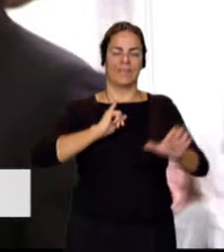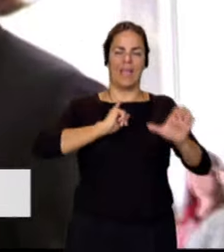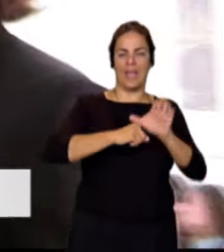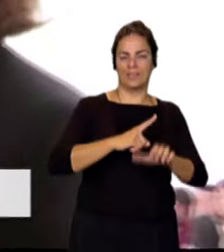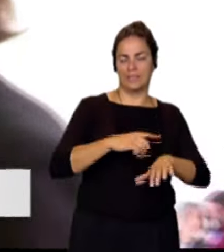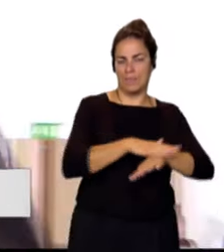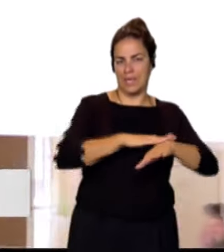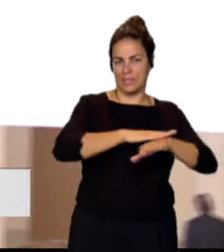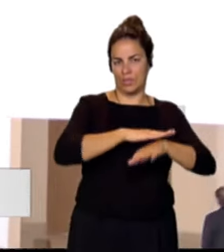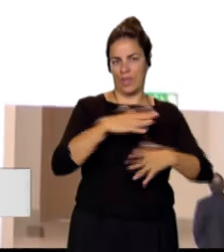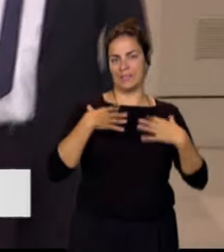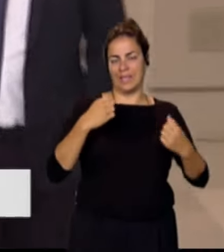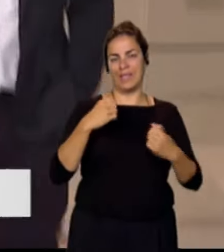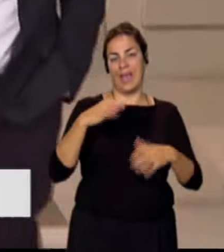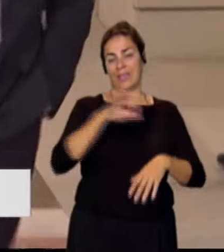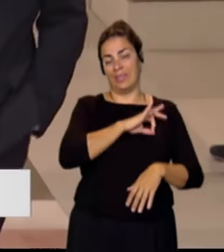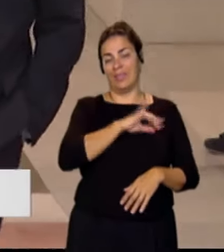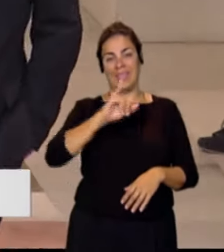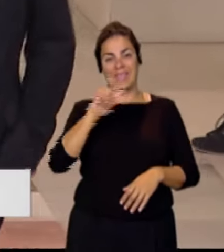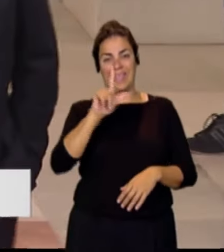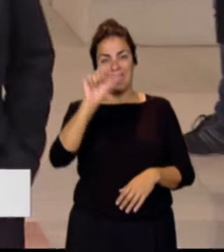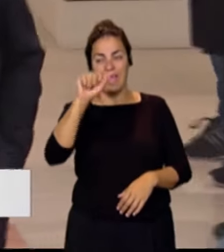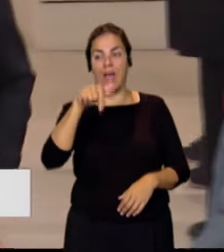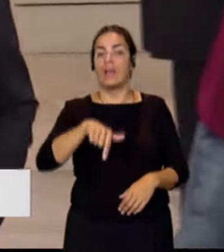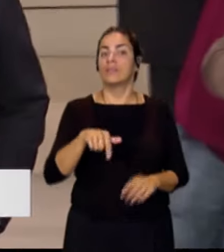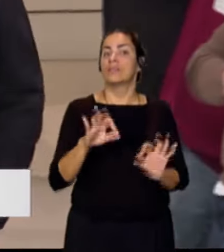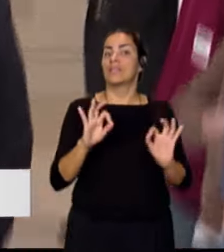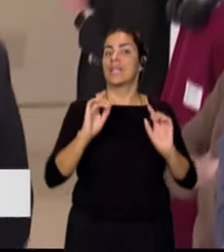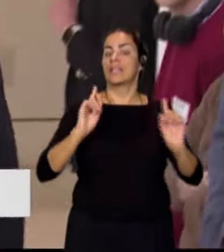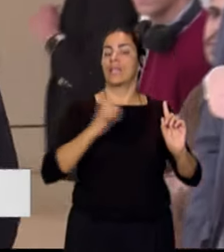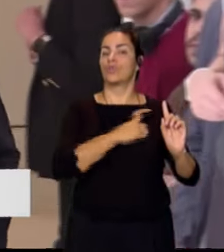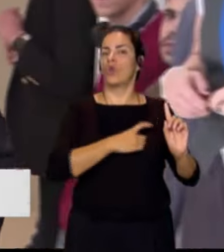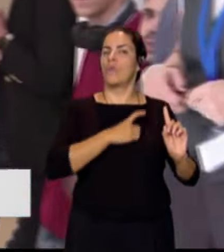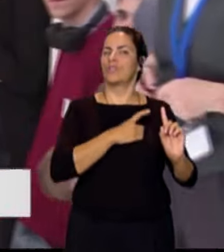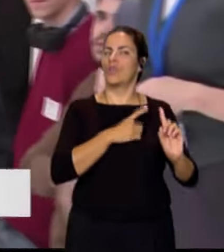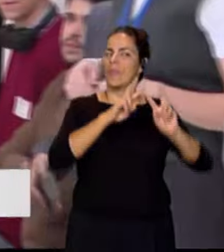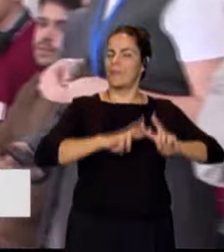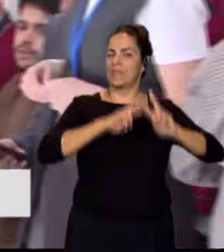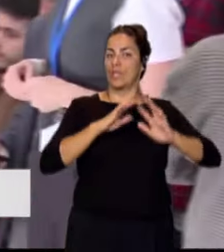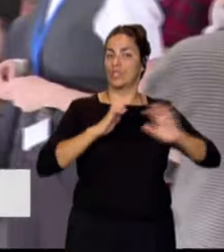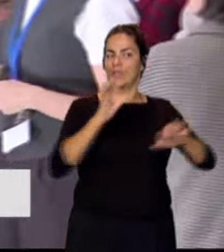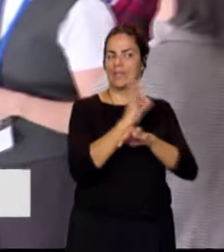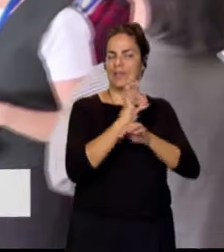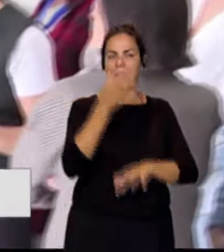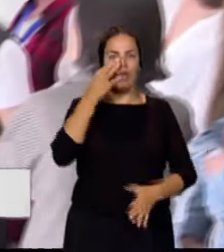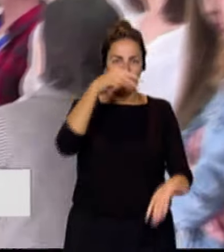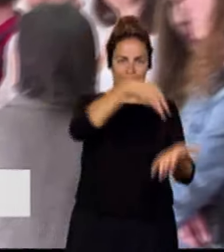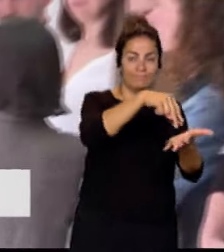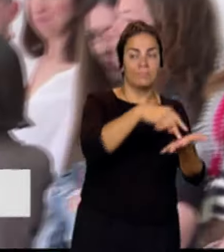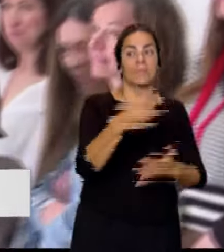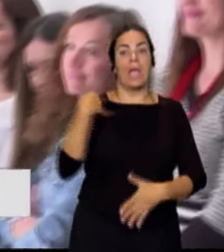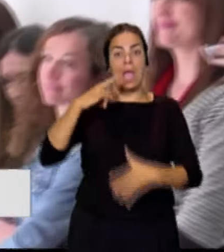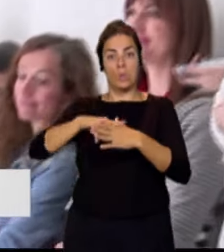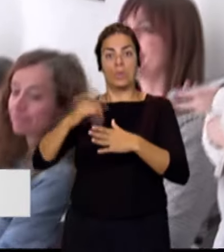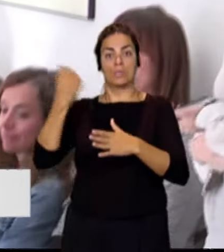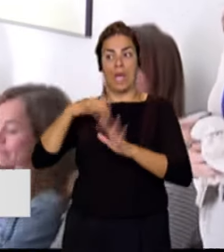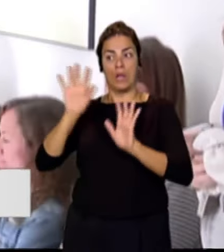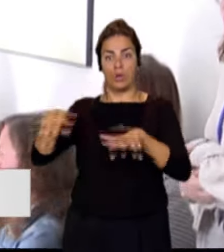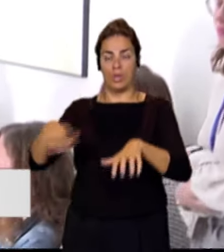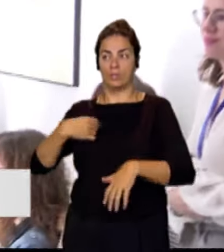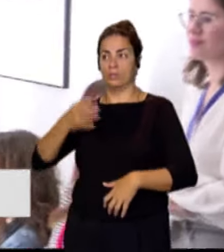Salvador illa en este caso en la comisión de investigación del senado el lunes declaró ante el congreso y reconoció que